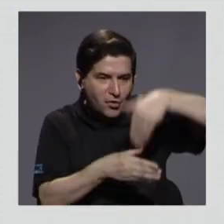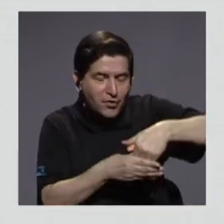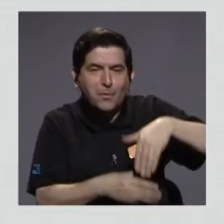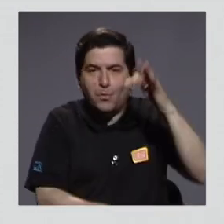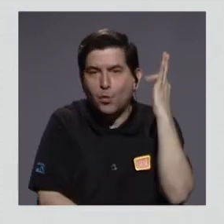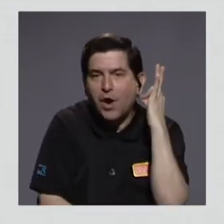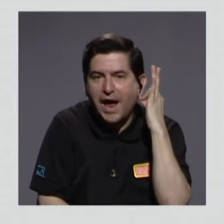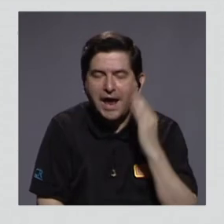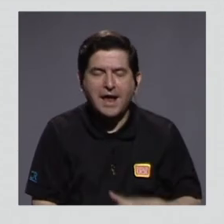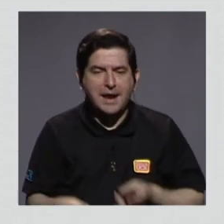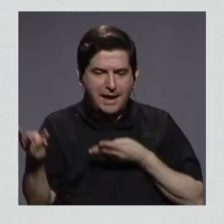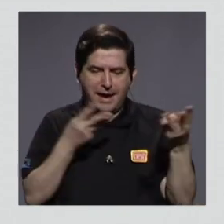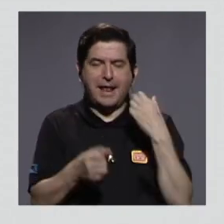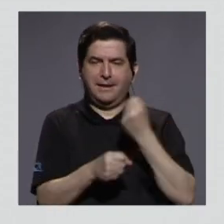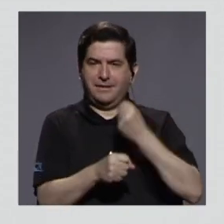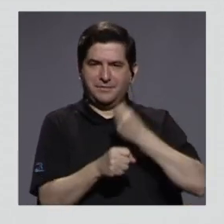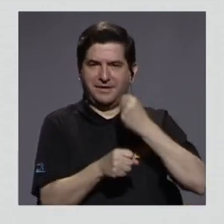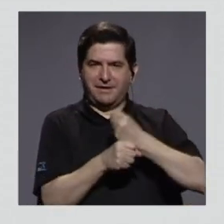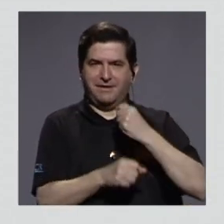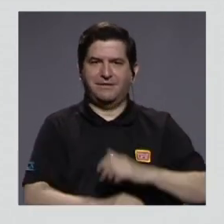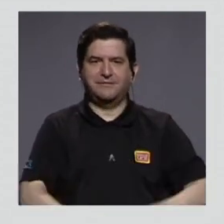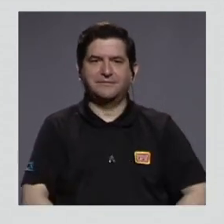en el mercado laboral